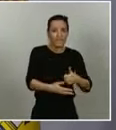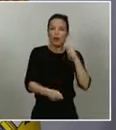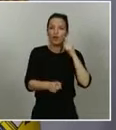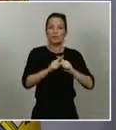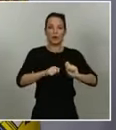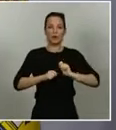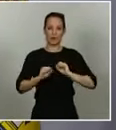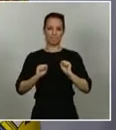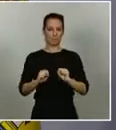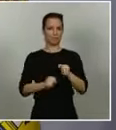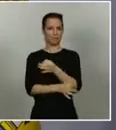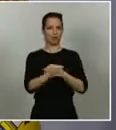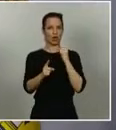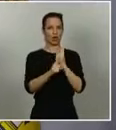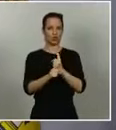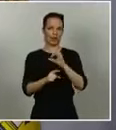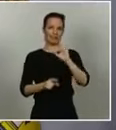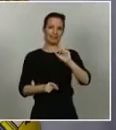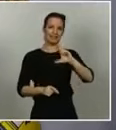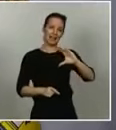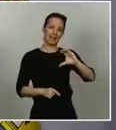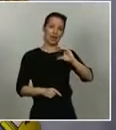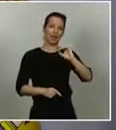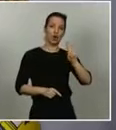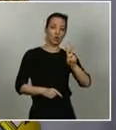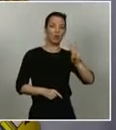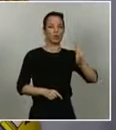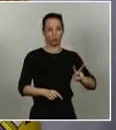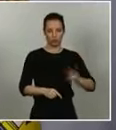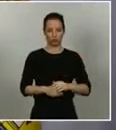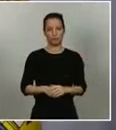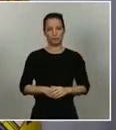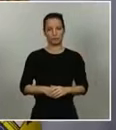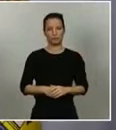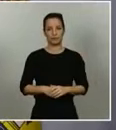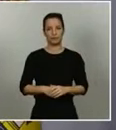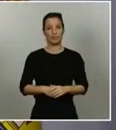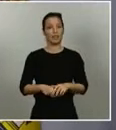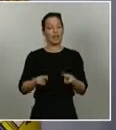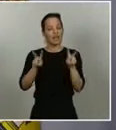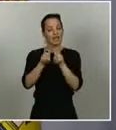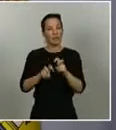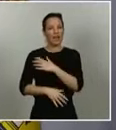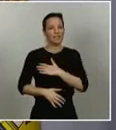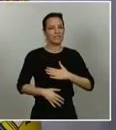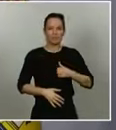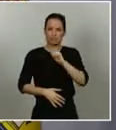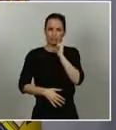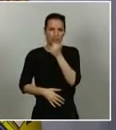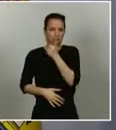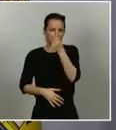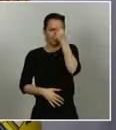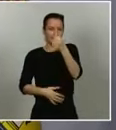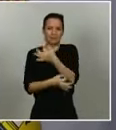el SARS-CoV-2. Para realizar el estudio dentro de los más altos estándares de confiabilidad y eficiencia, el